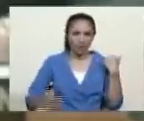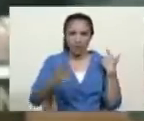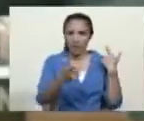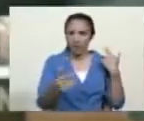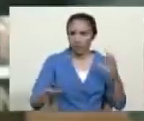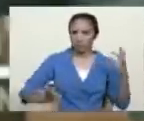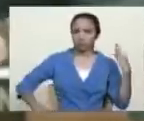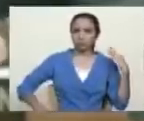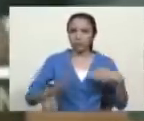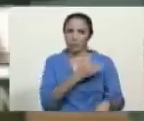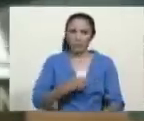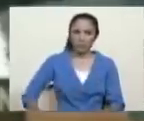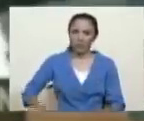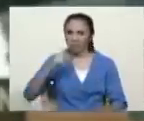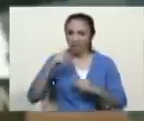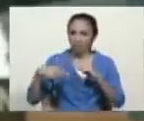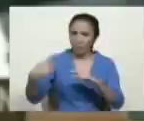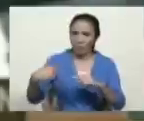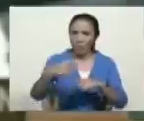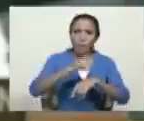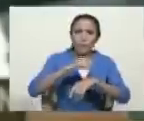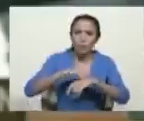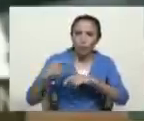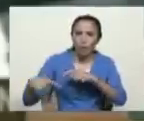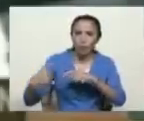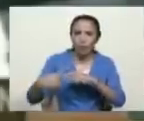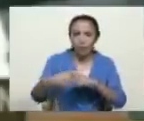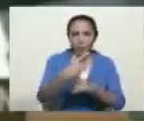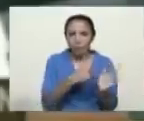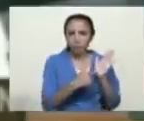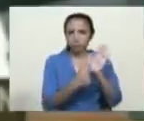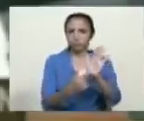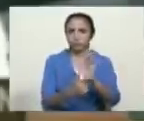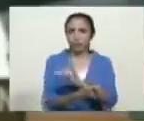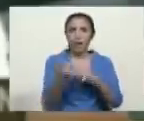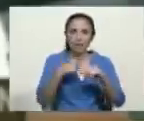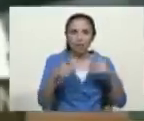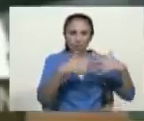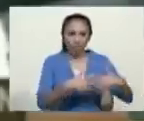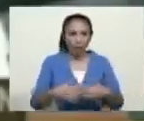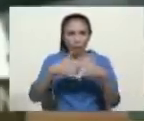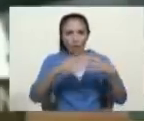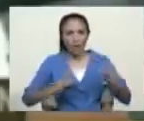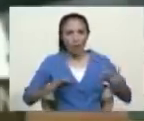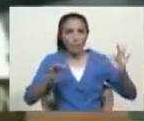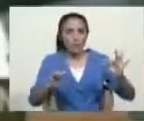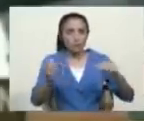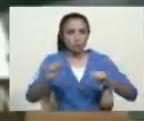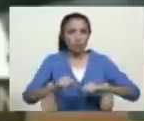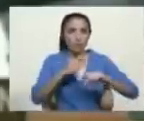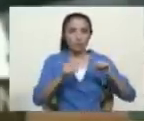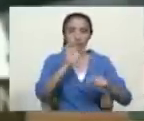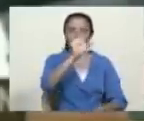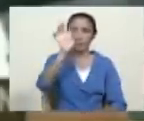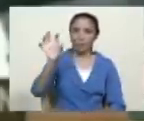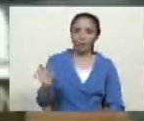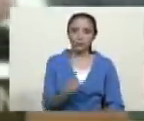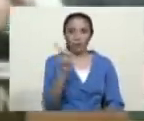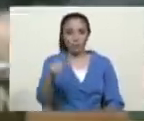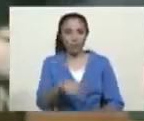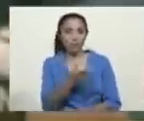inmediatamente después, unos cuantos minutos después, fue reconocido por los Estados Unidos de América, por varios países de